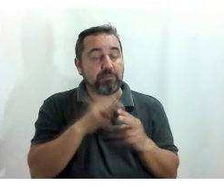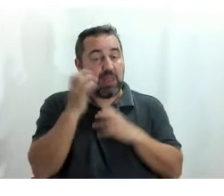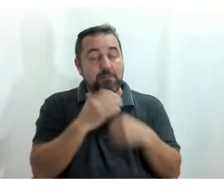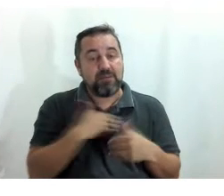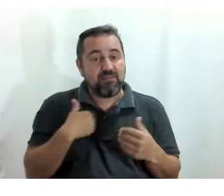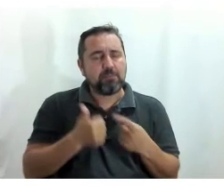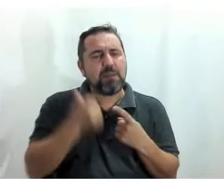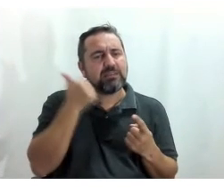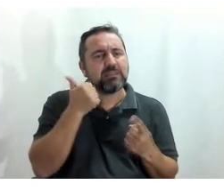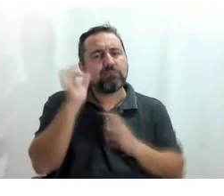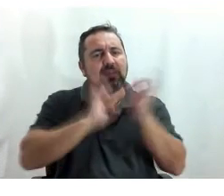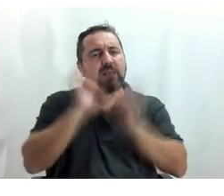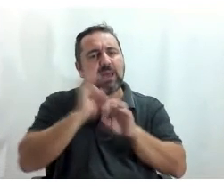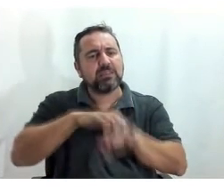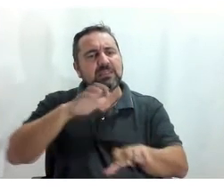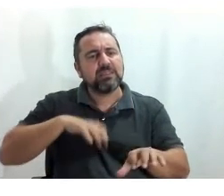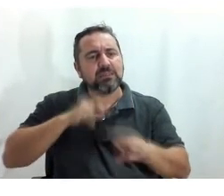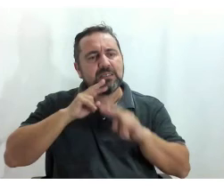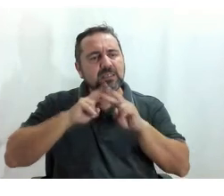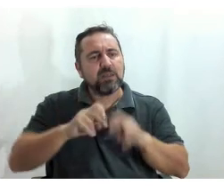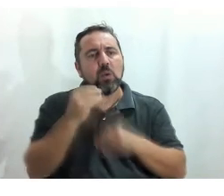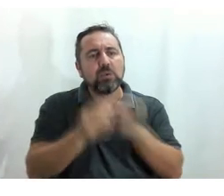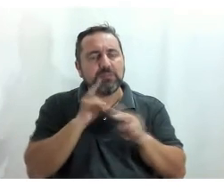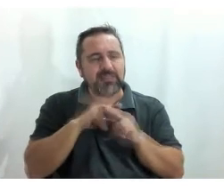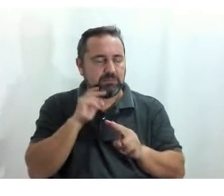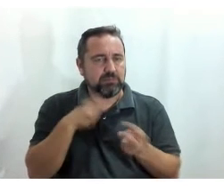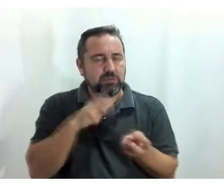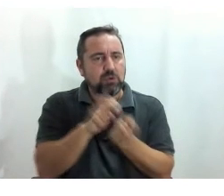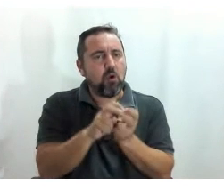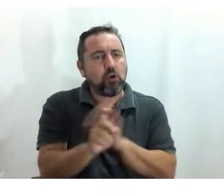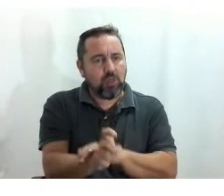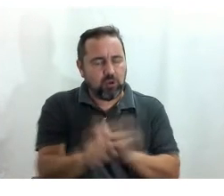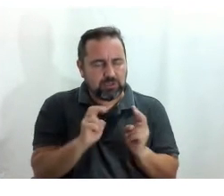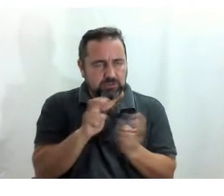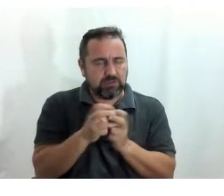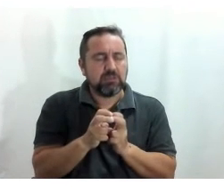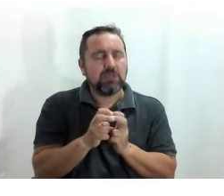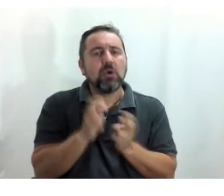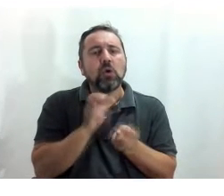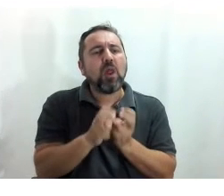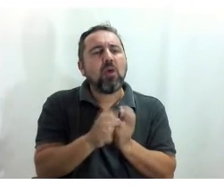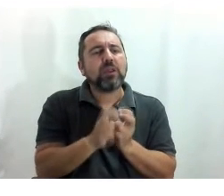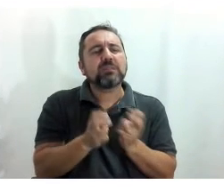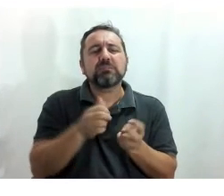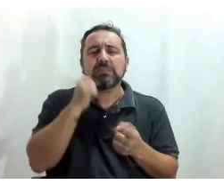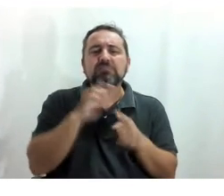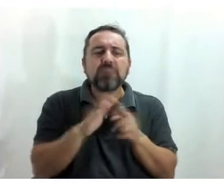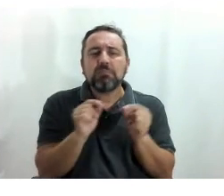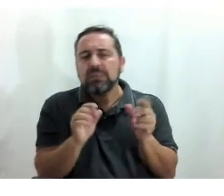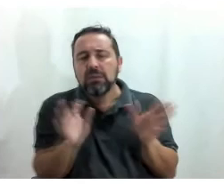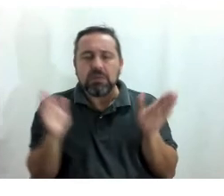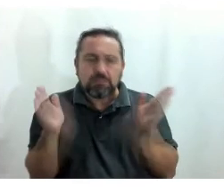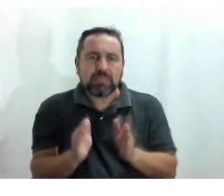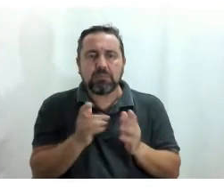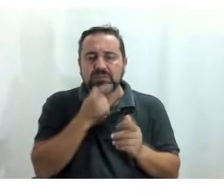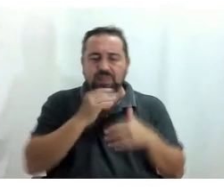hay un mayor porcentaje de investigadores que utilizan los roedores, sobre todo porque son especies de pequeño tamaño, fácilmente manejables, que